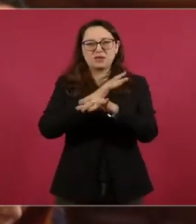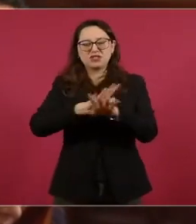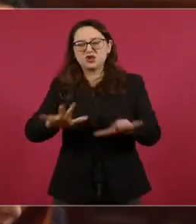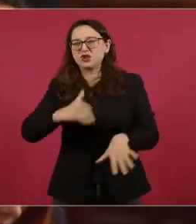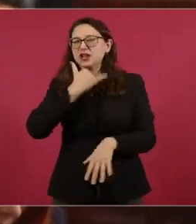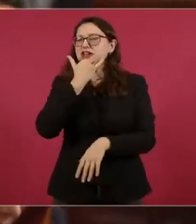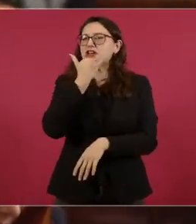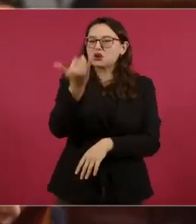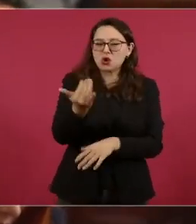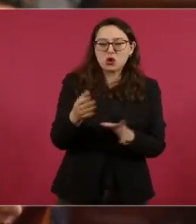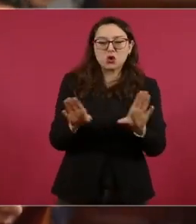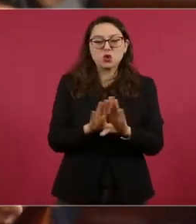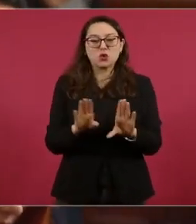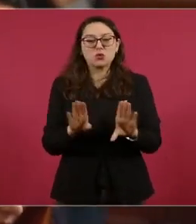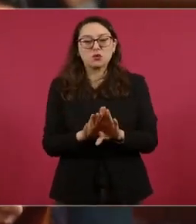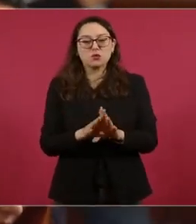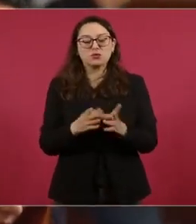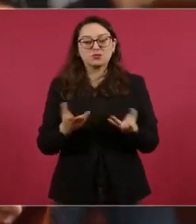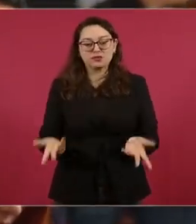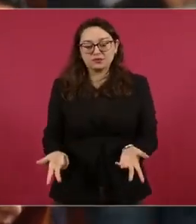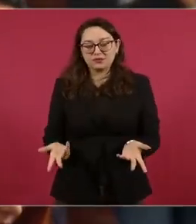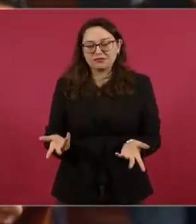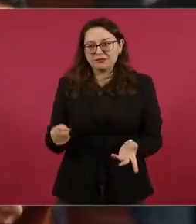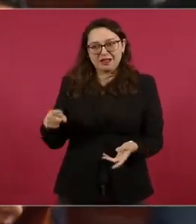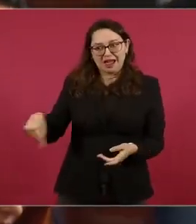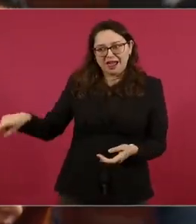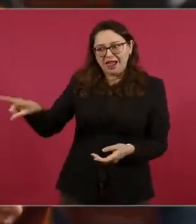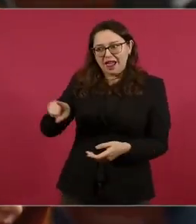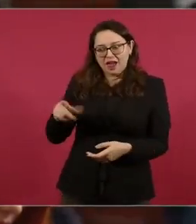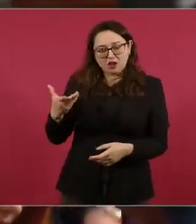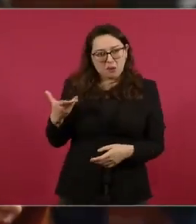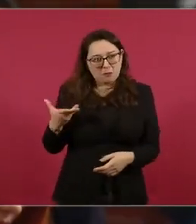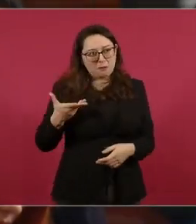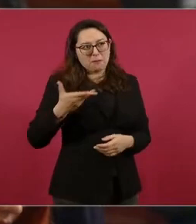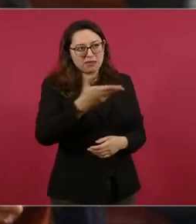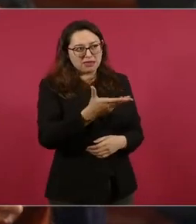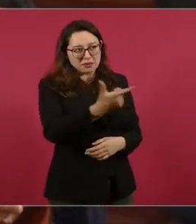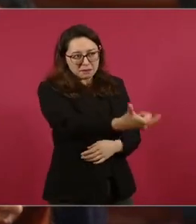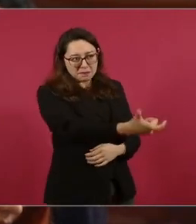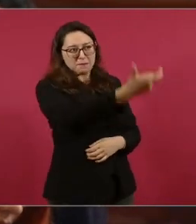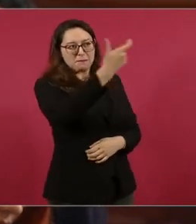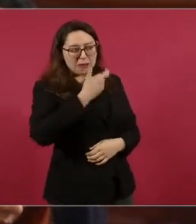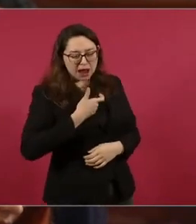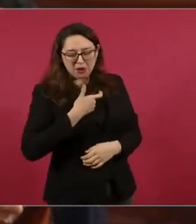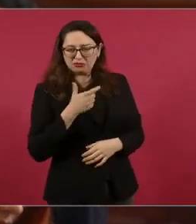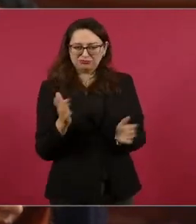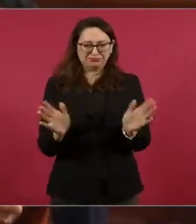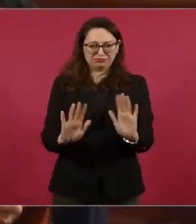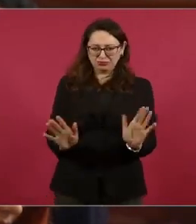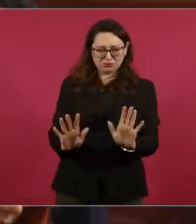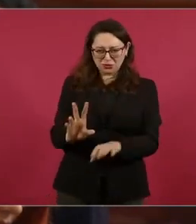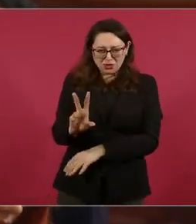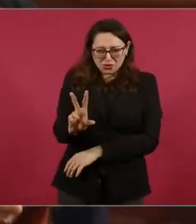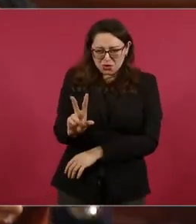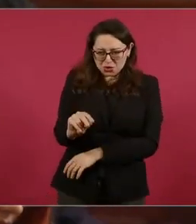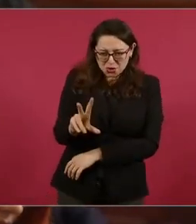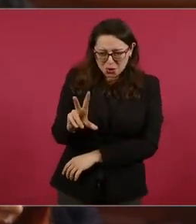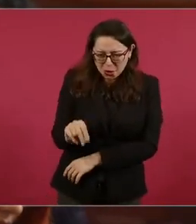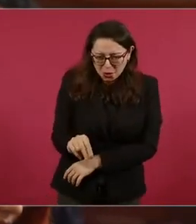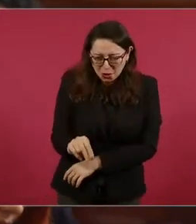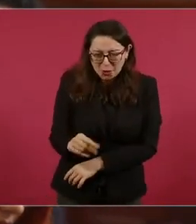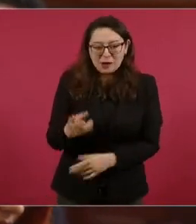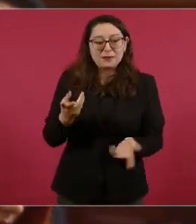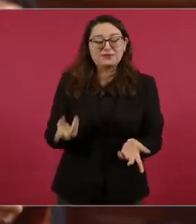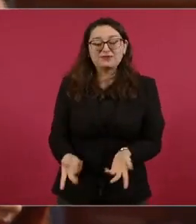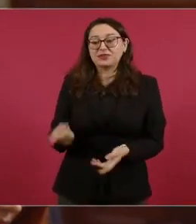piensan que los ahorradores les están pidiendo dinero del erario para que les paguen a ellos y le voy a explicar rápidamente presidente Ellos